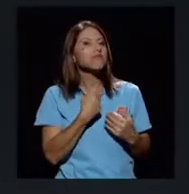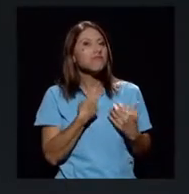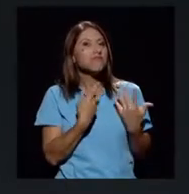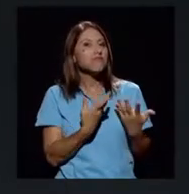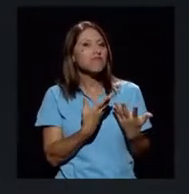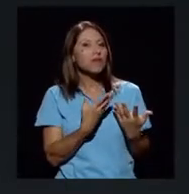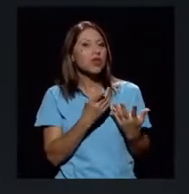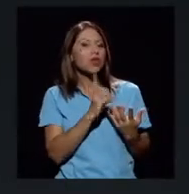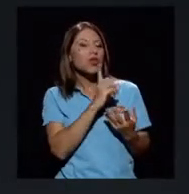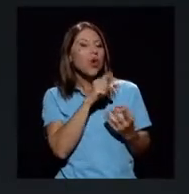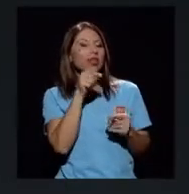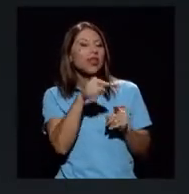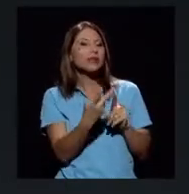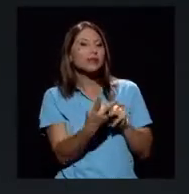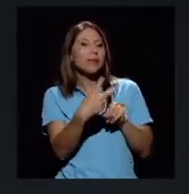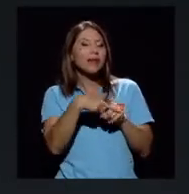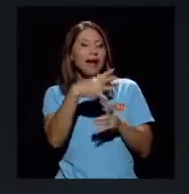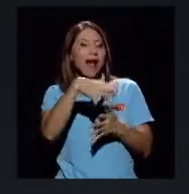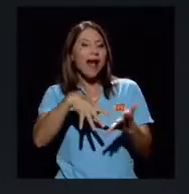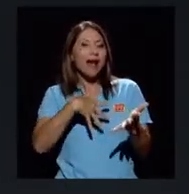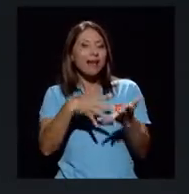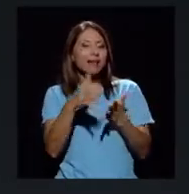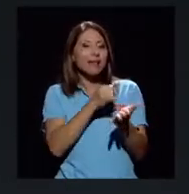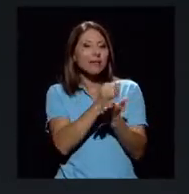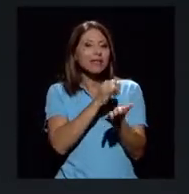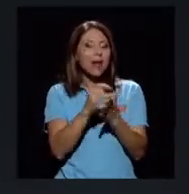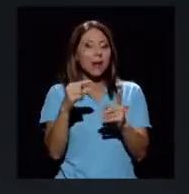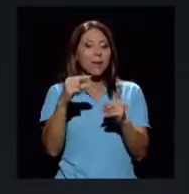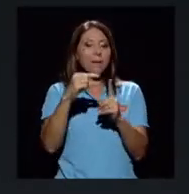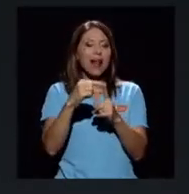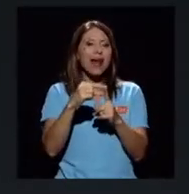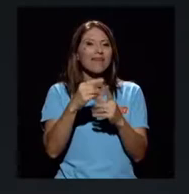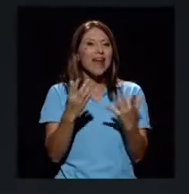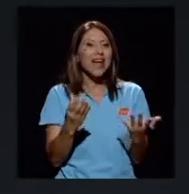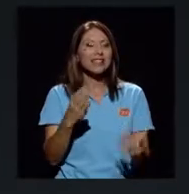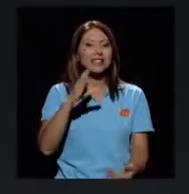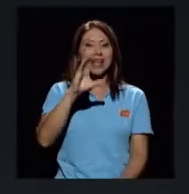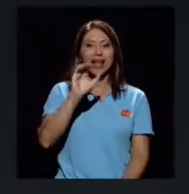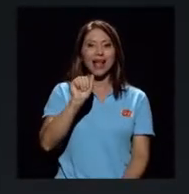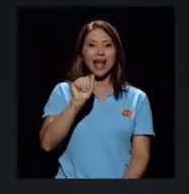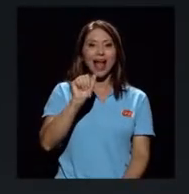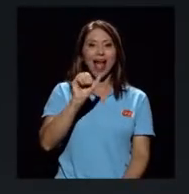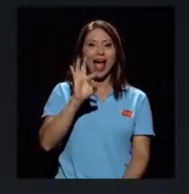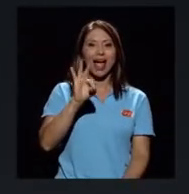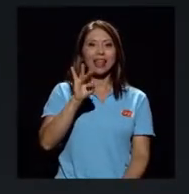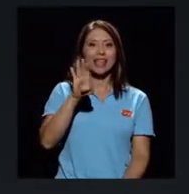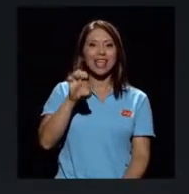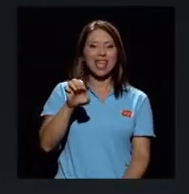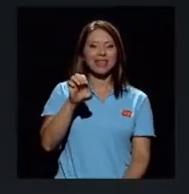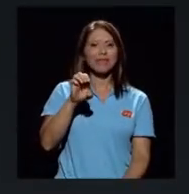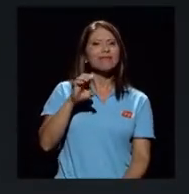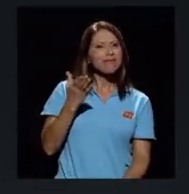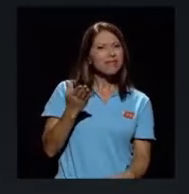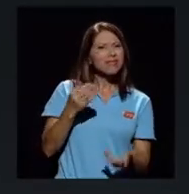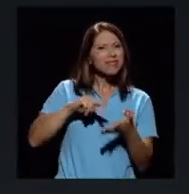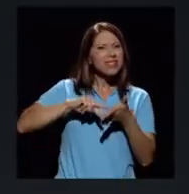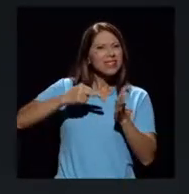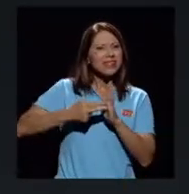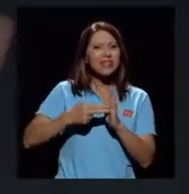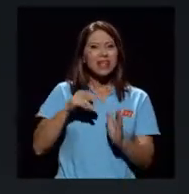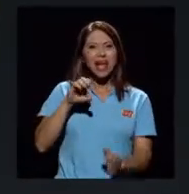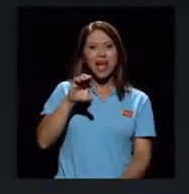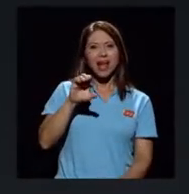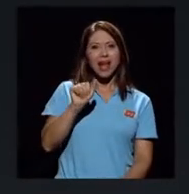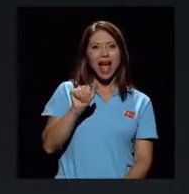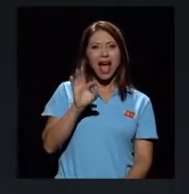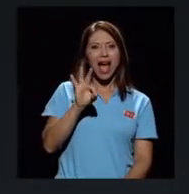propia agenda de investigación propia, y la palabra es Katia. Para empezar hay que decir qué quiere decir Katia, y sin